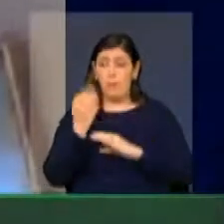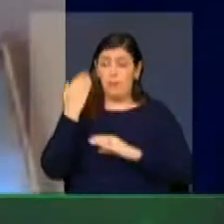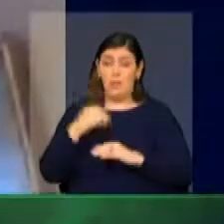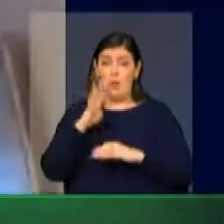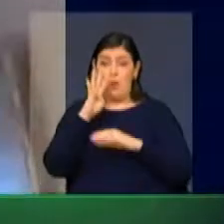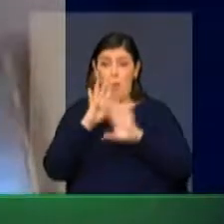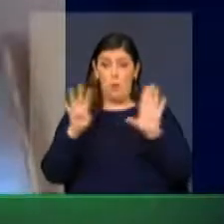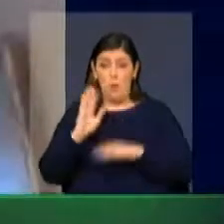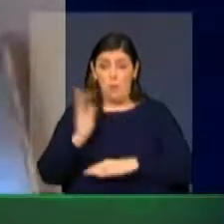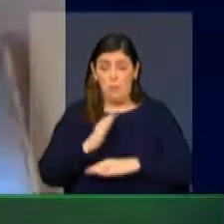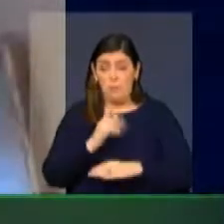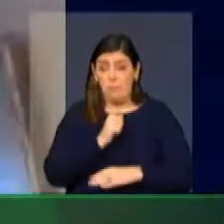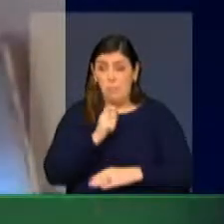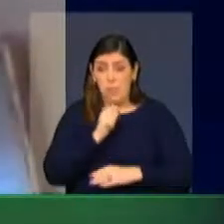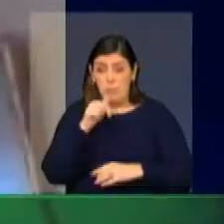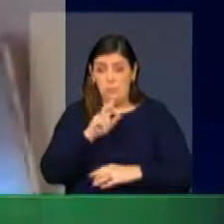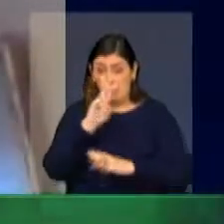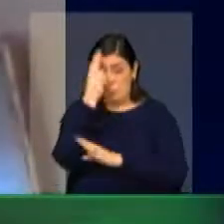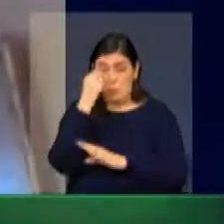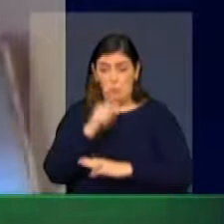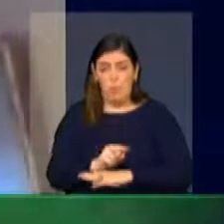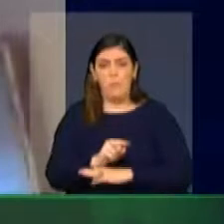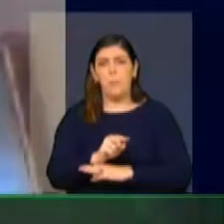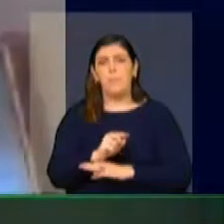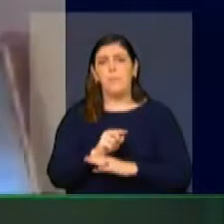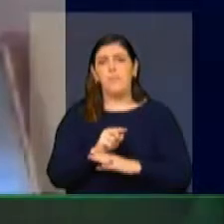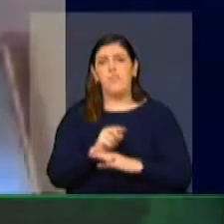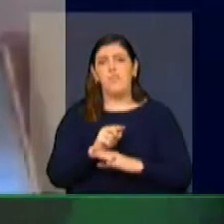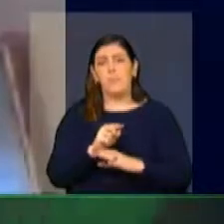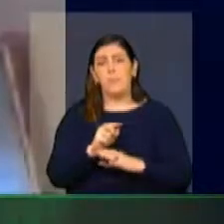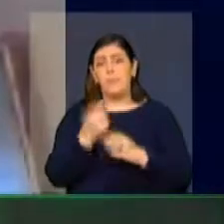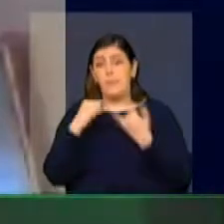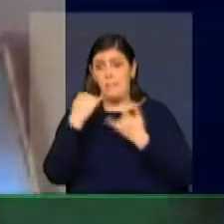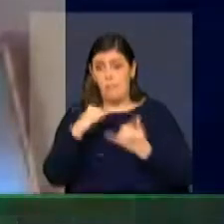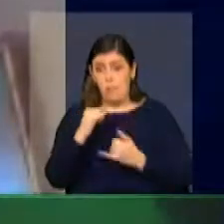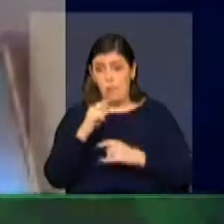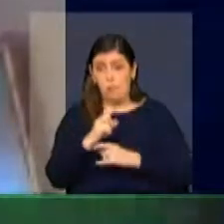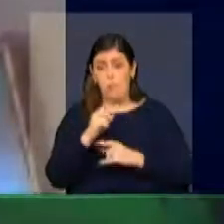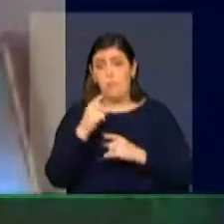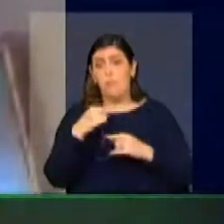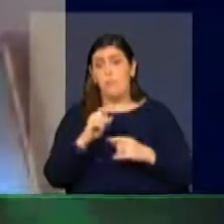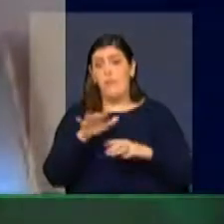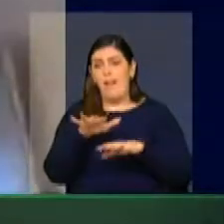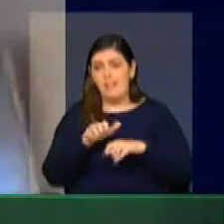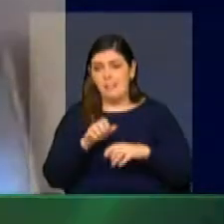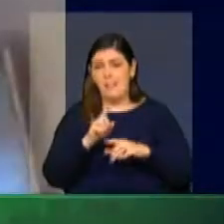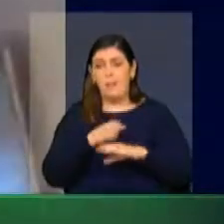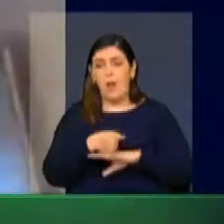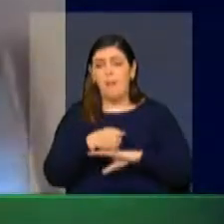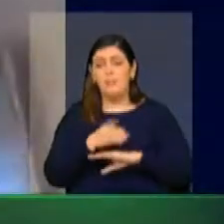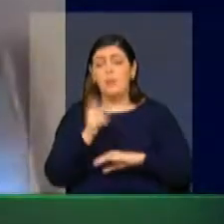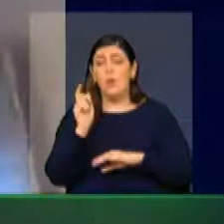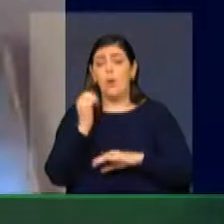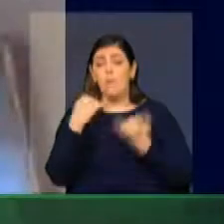a la libertad de expresión de periodistas en Uruguay y según el séptimo informe de monitoreo realizado por el Centro de Archivos y Acceso a la